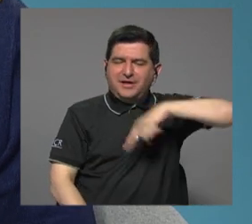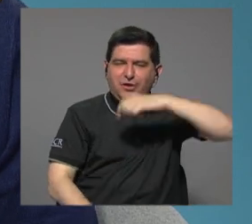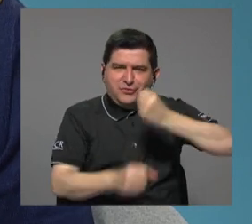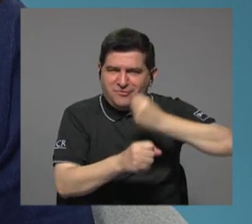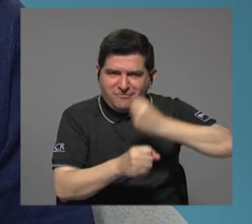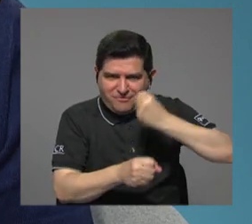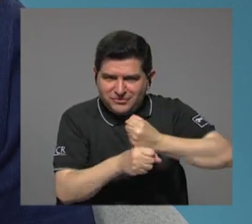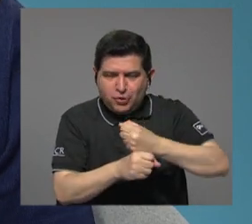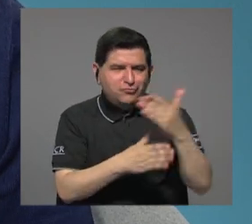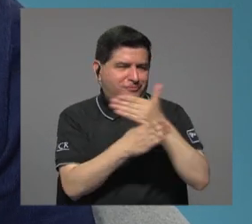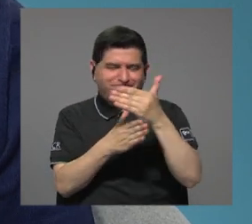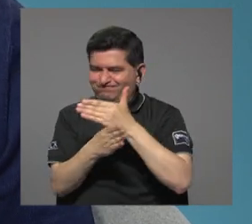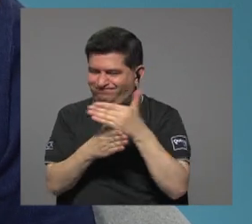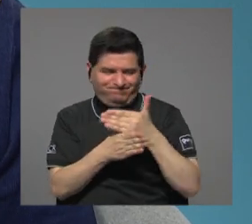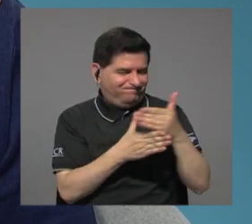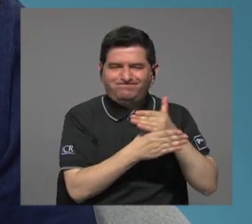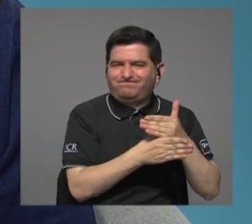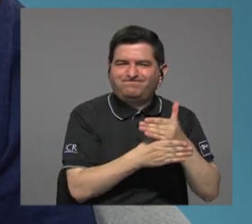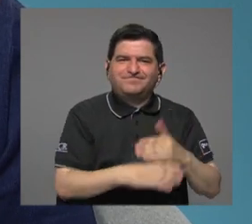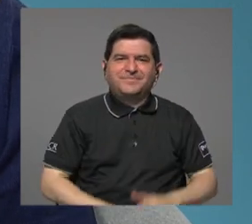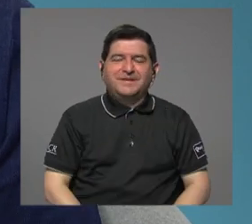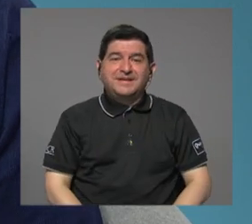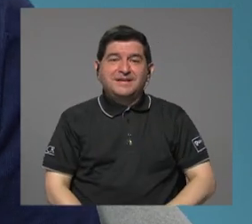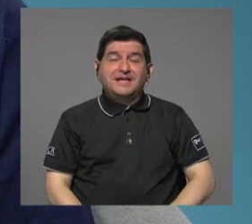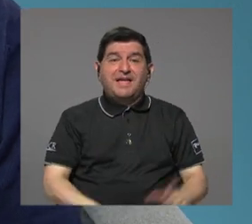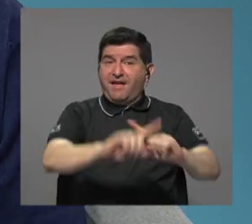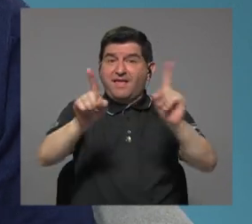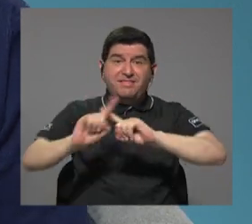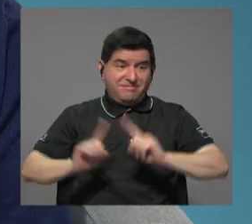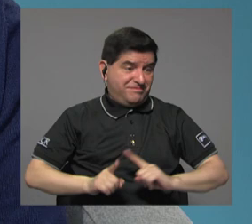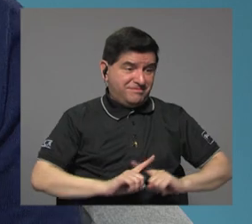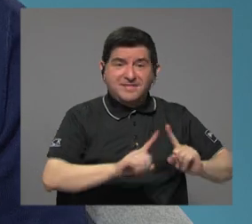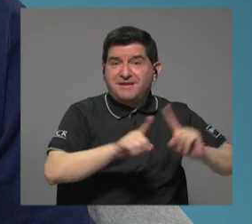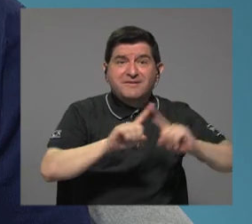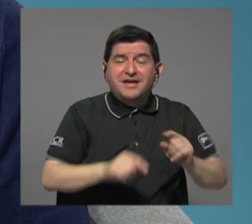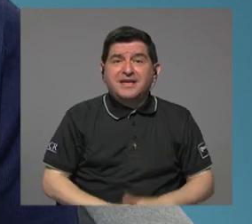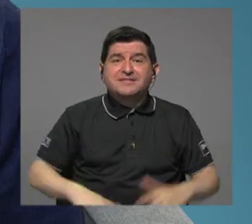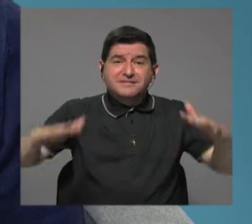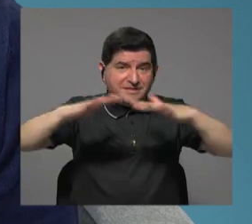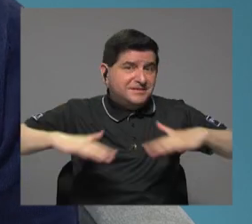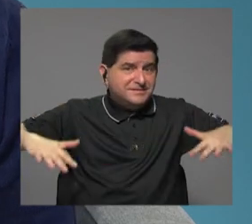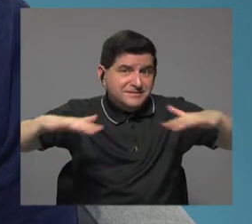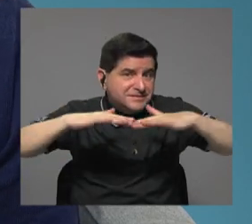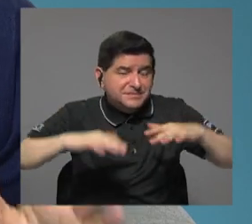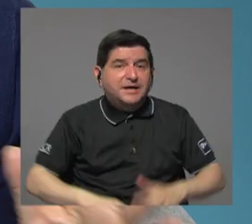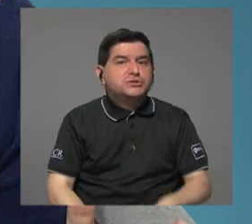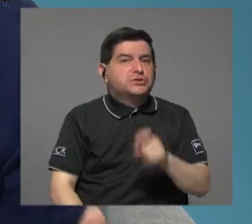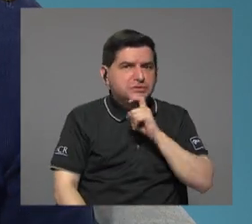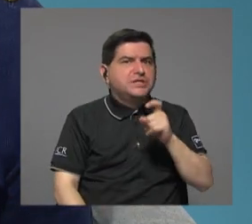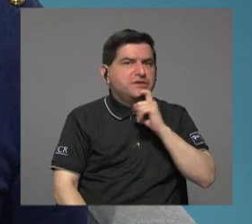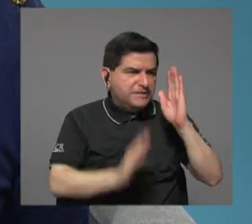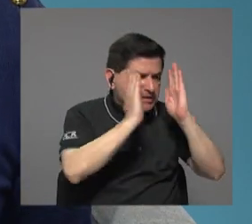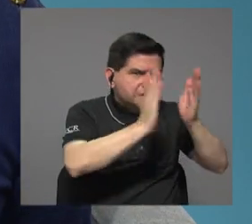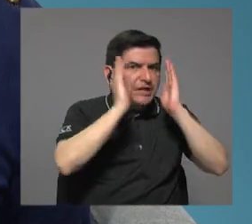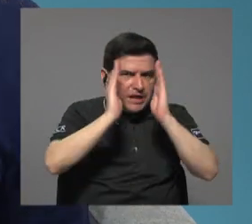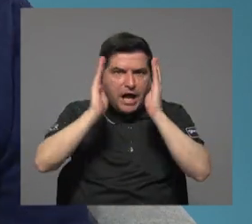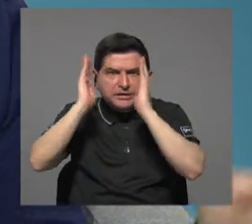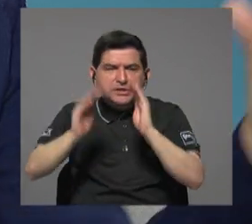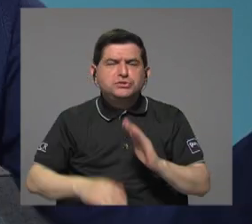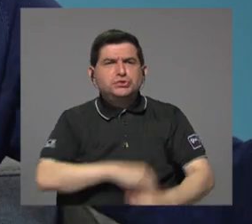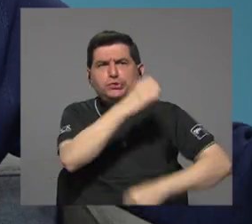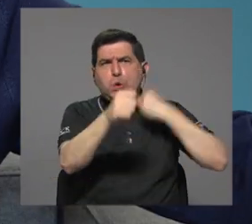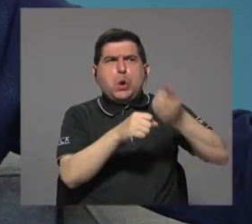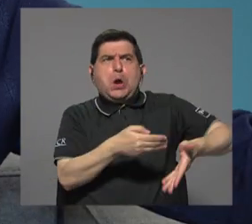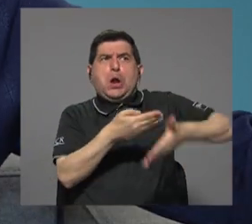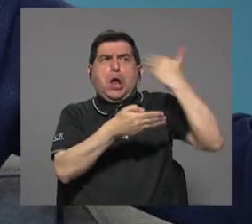y compartir en bajo de distintas en las líneas más difíciles de cobertura en aquellos años